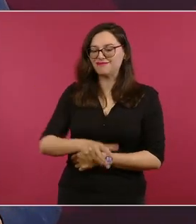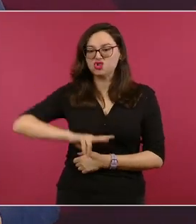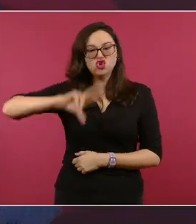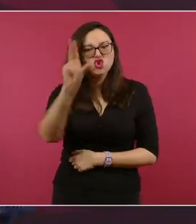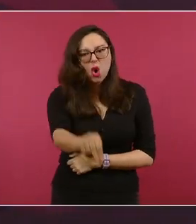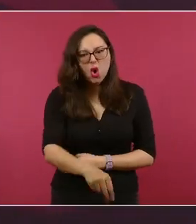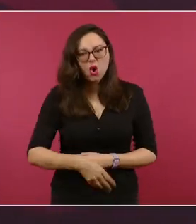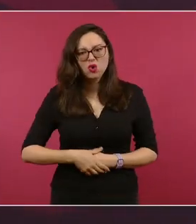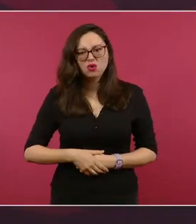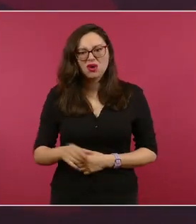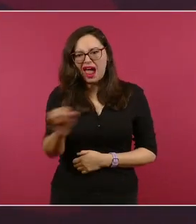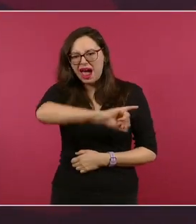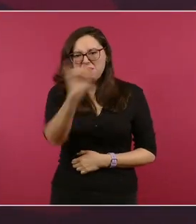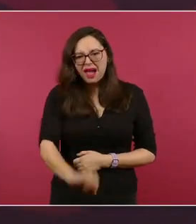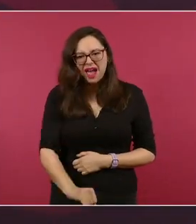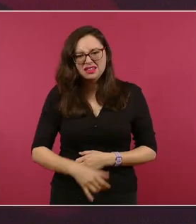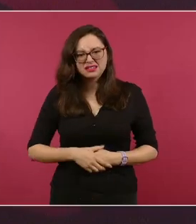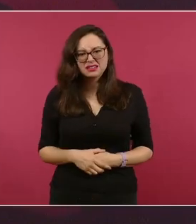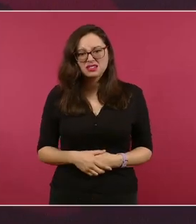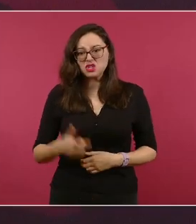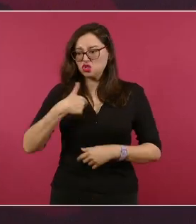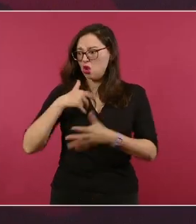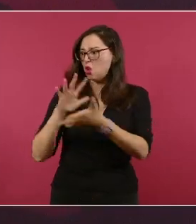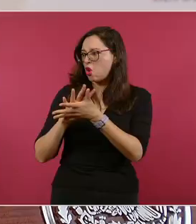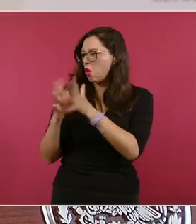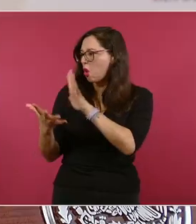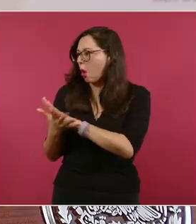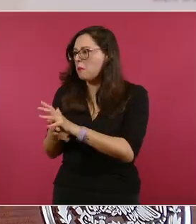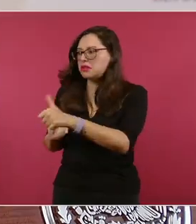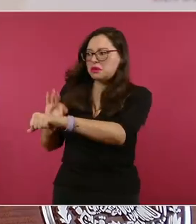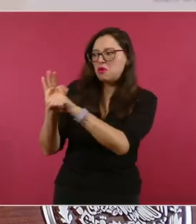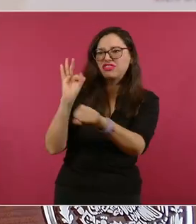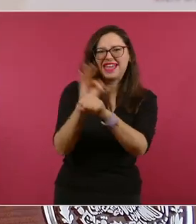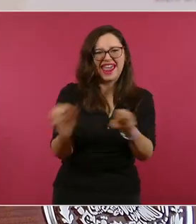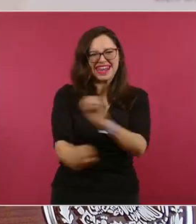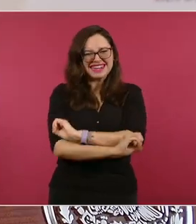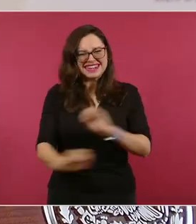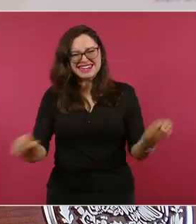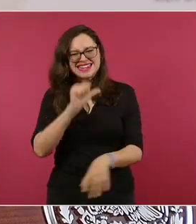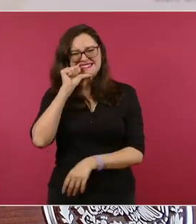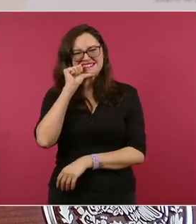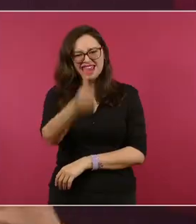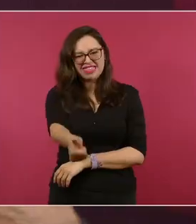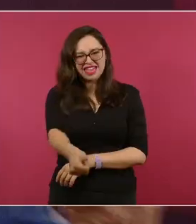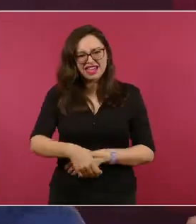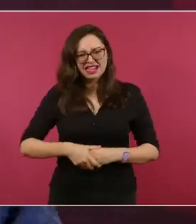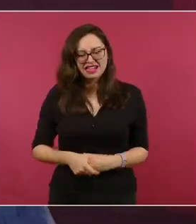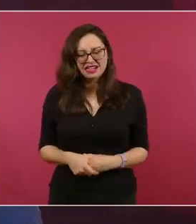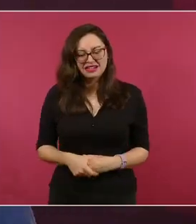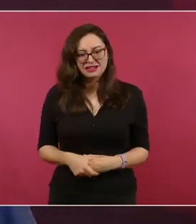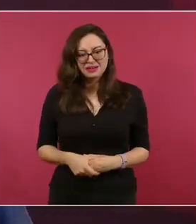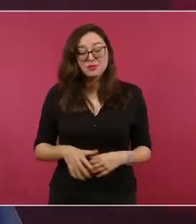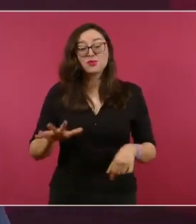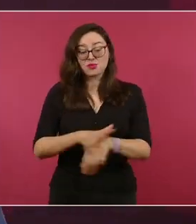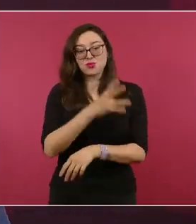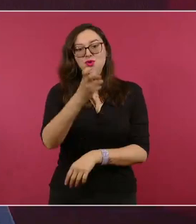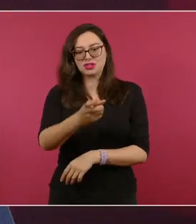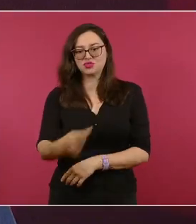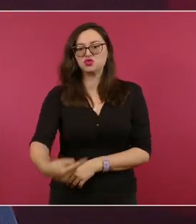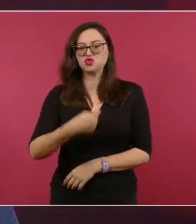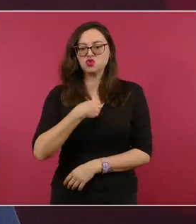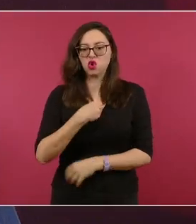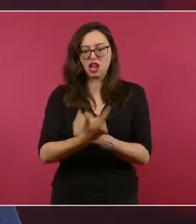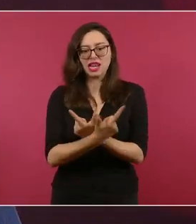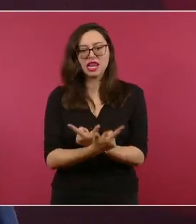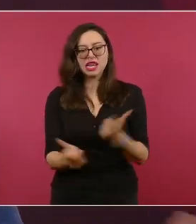nadie. Yo no establezco relaciones de complicidad con nadie. Por eso tengo